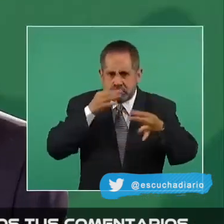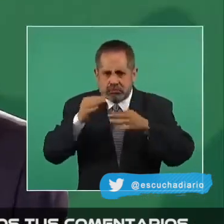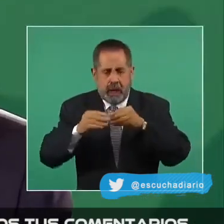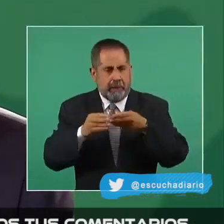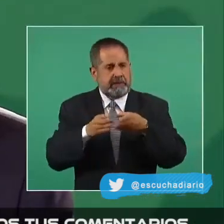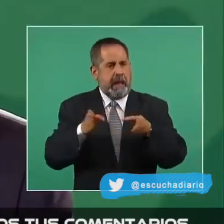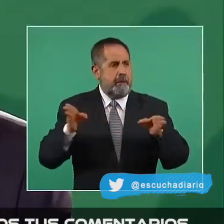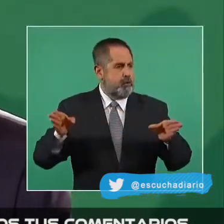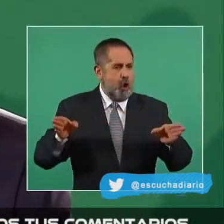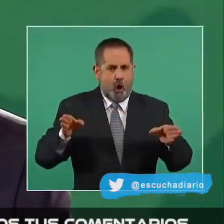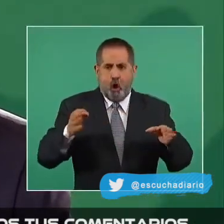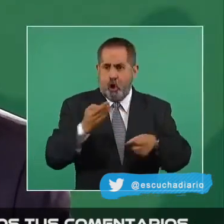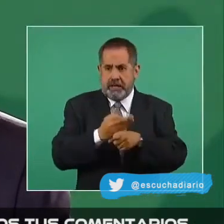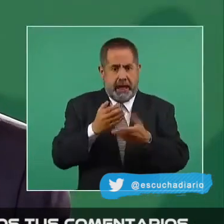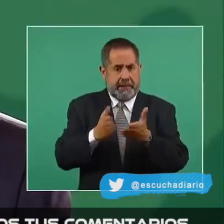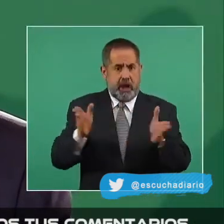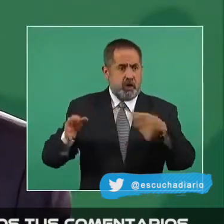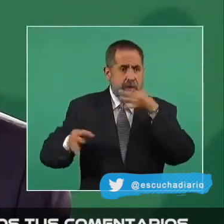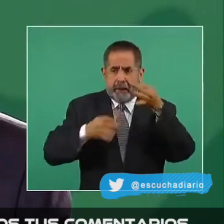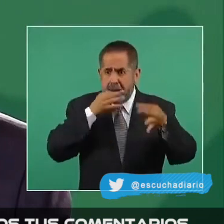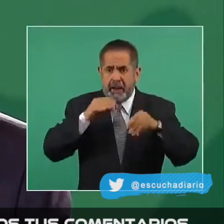aplicado